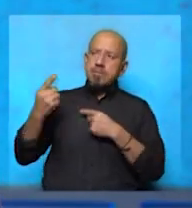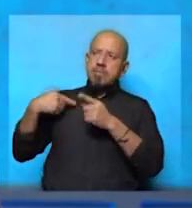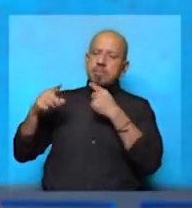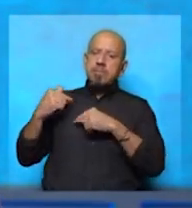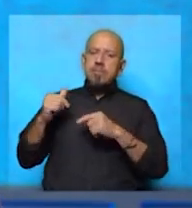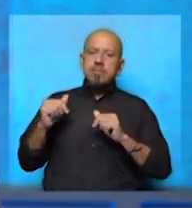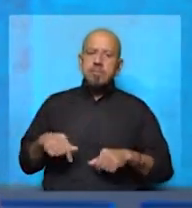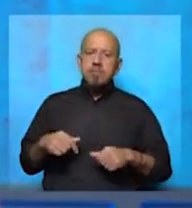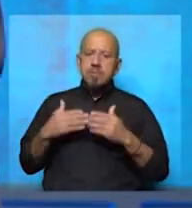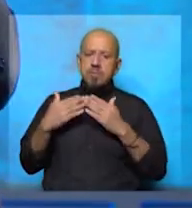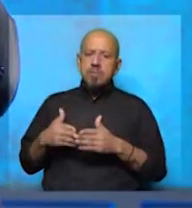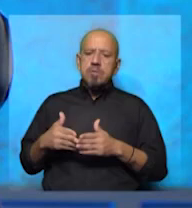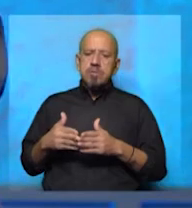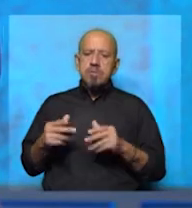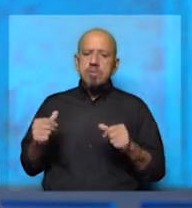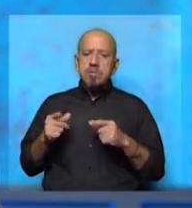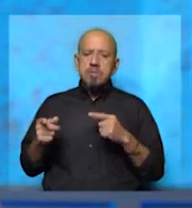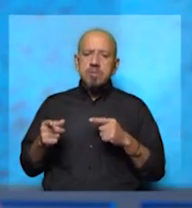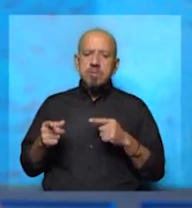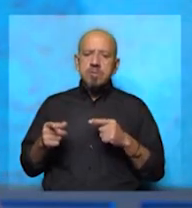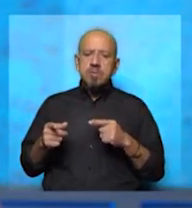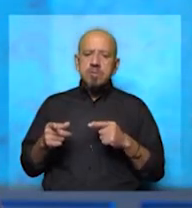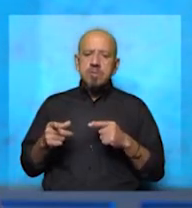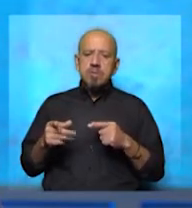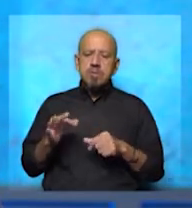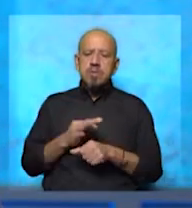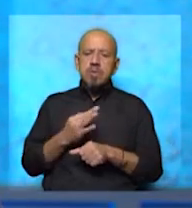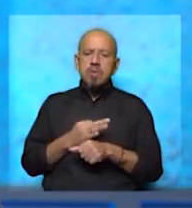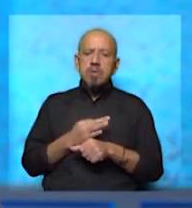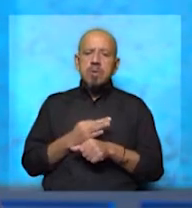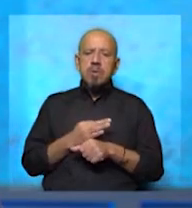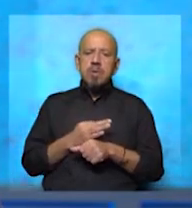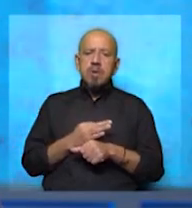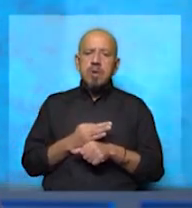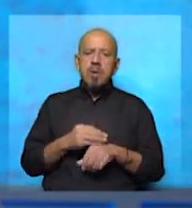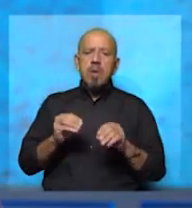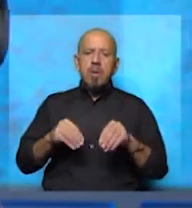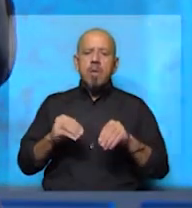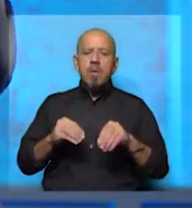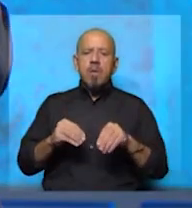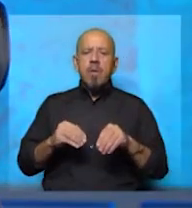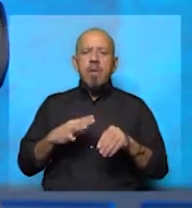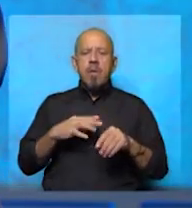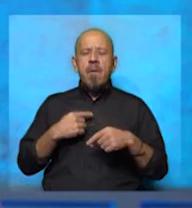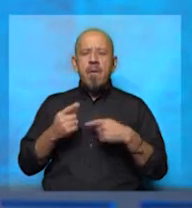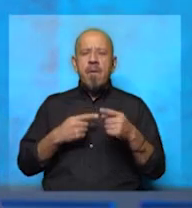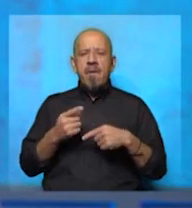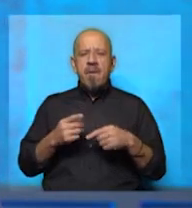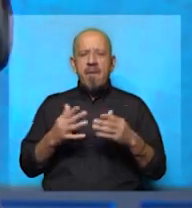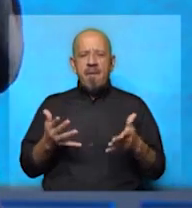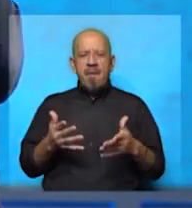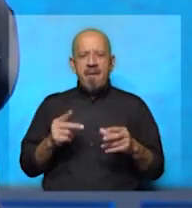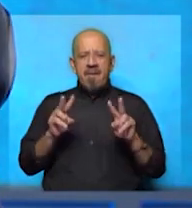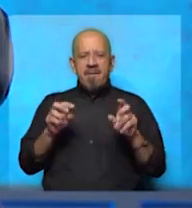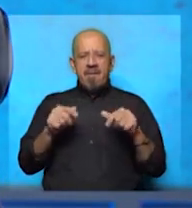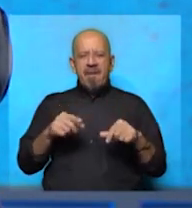yo hoy le podría hacer a la intendenta de Montevideo la ingeniera Carolina cose qué tiene que ver con la basura de Montevideo es un tema que sigue estando presente es un tema que